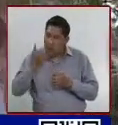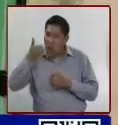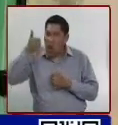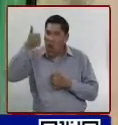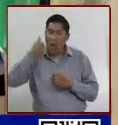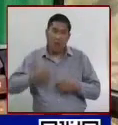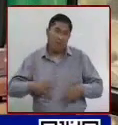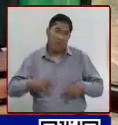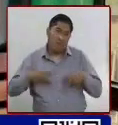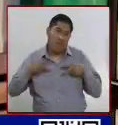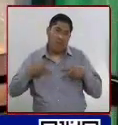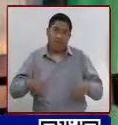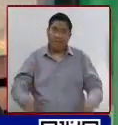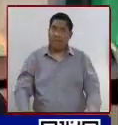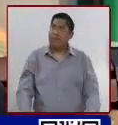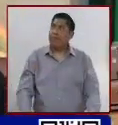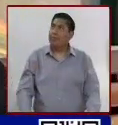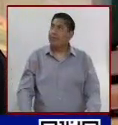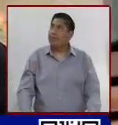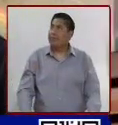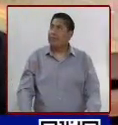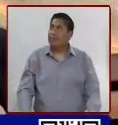vida.